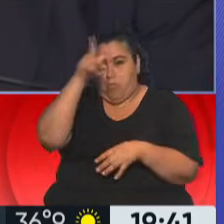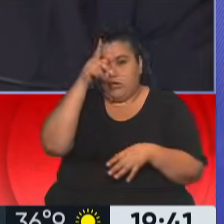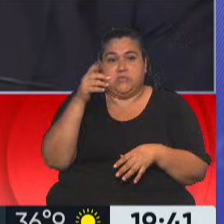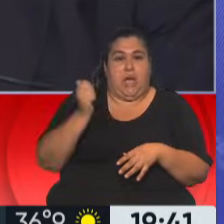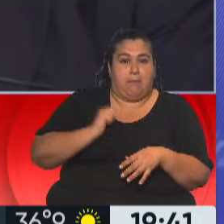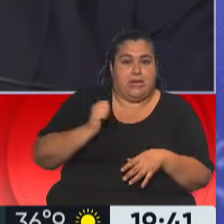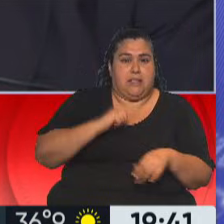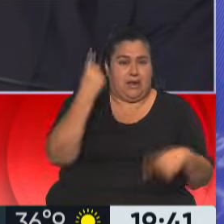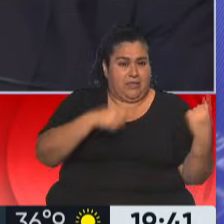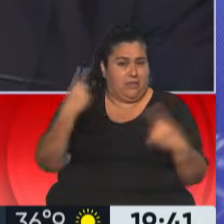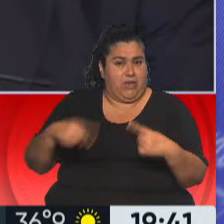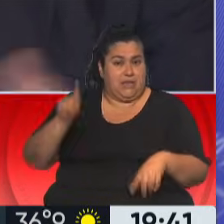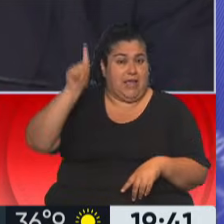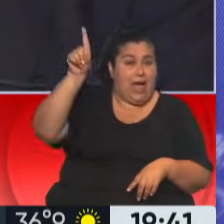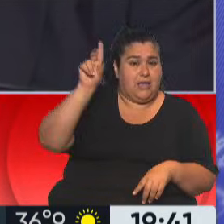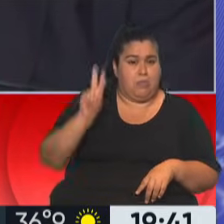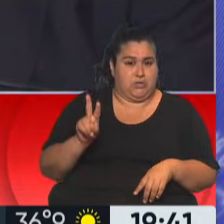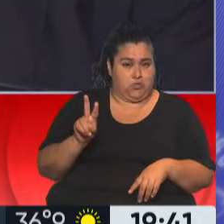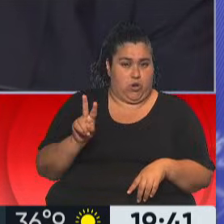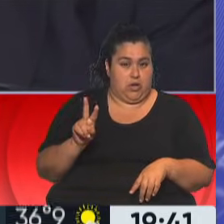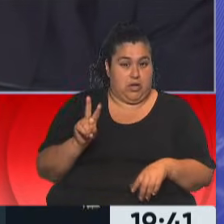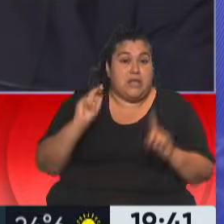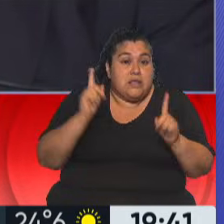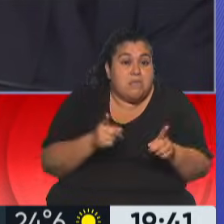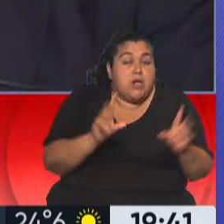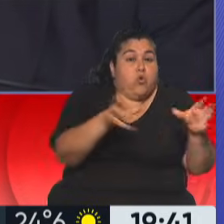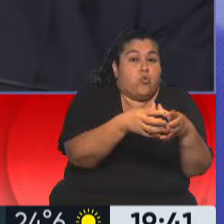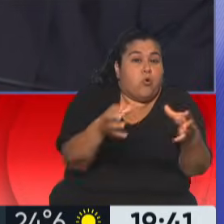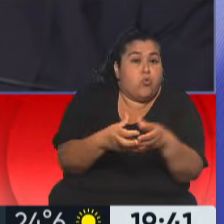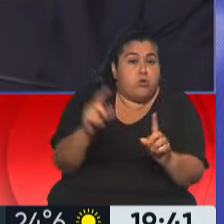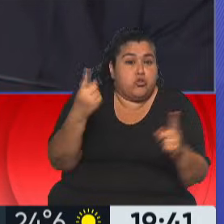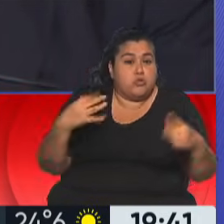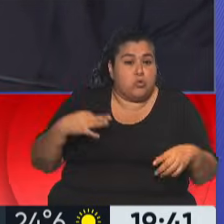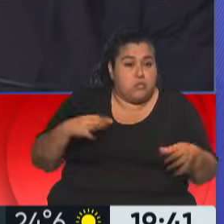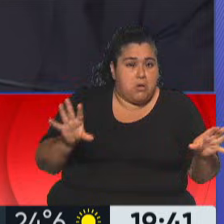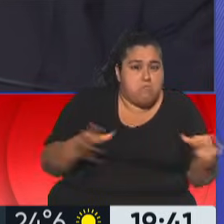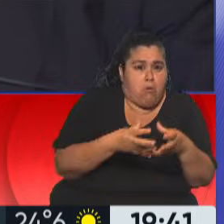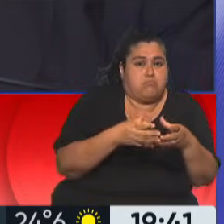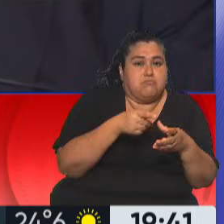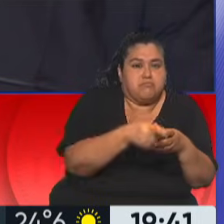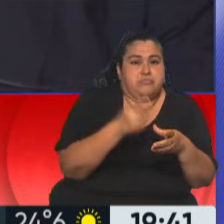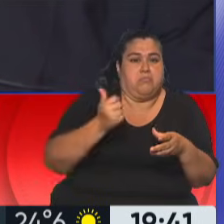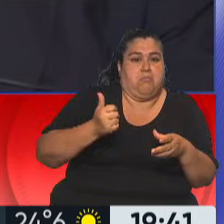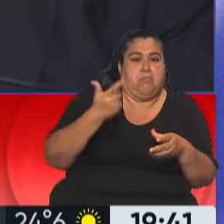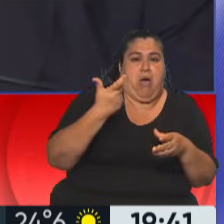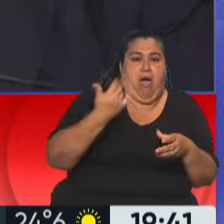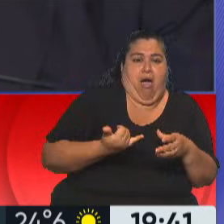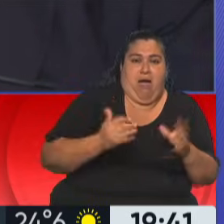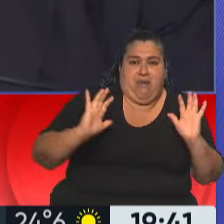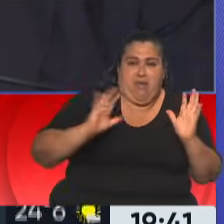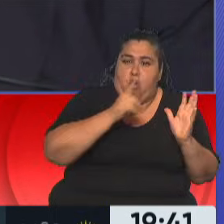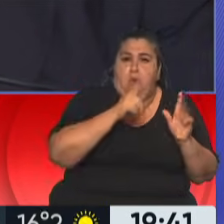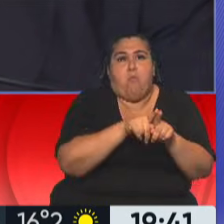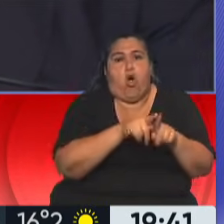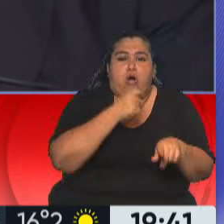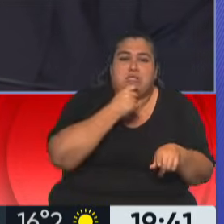armamento y una posibilidad era, y también están los colectivos, ¿no? Entonces una posibilidad era, bueno, descabezaron el régimen y